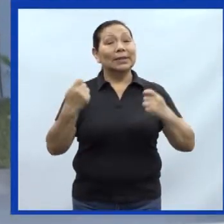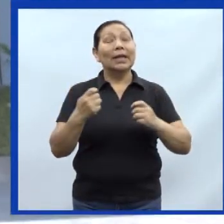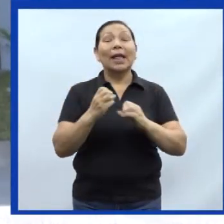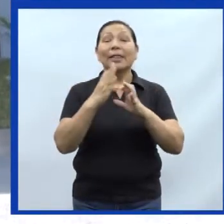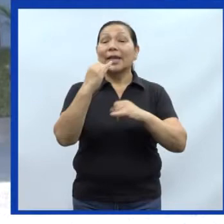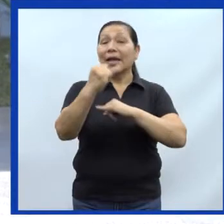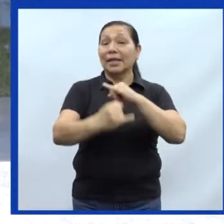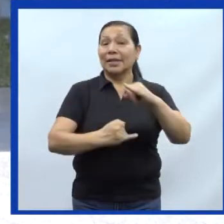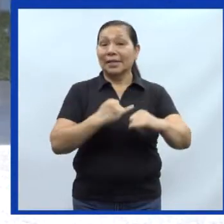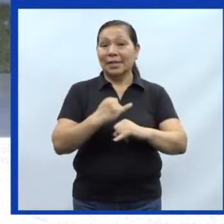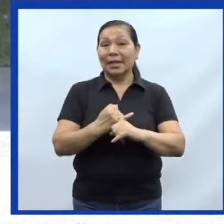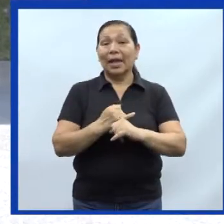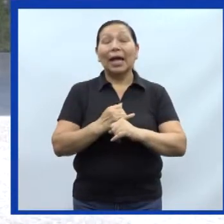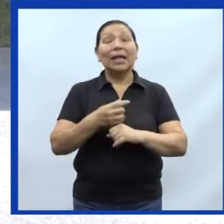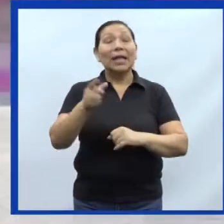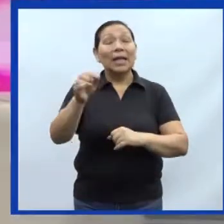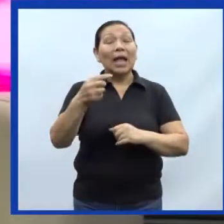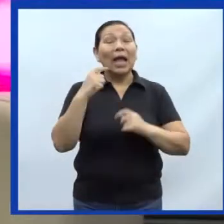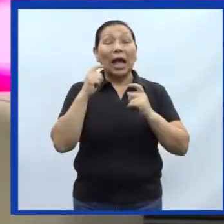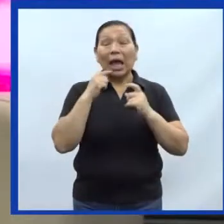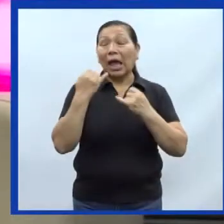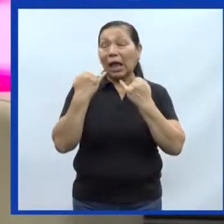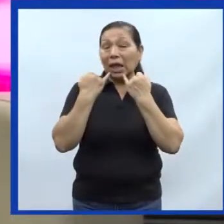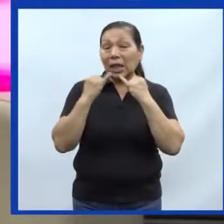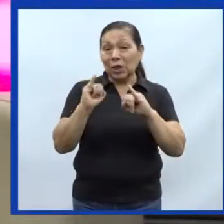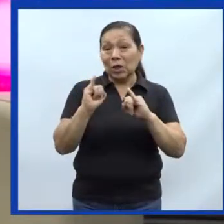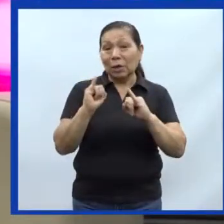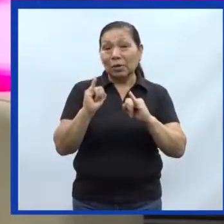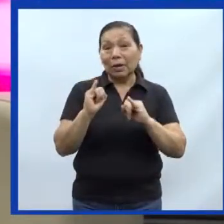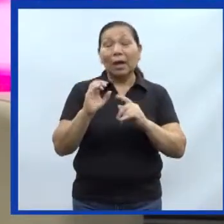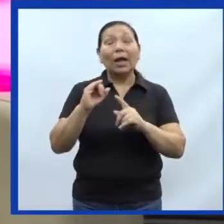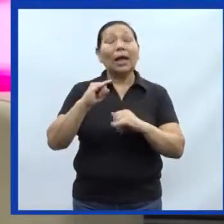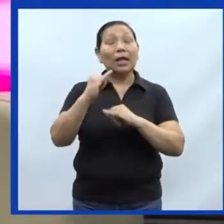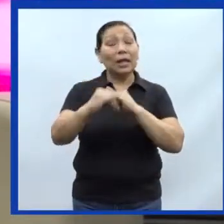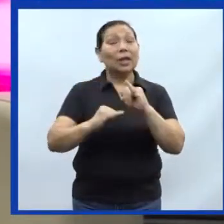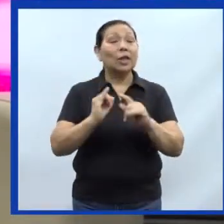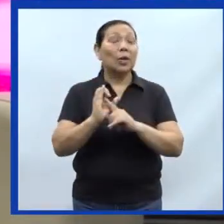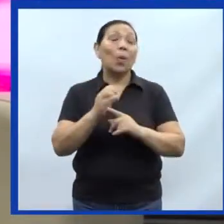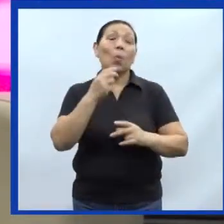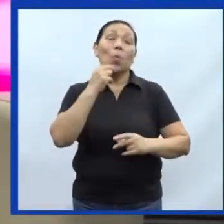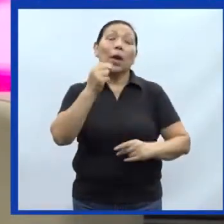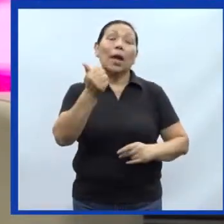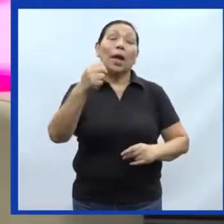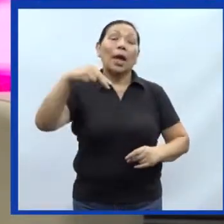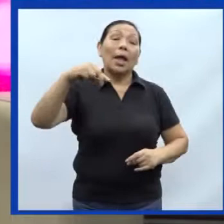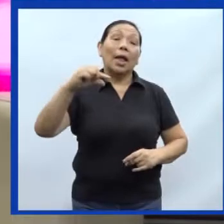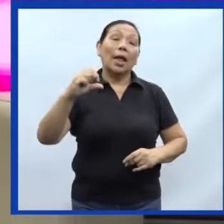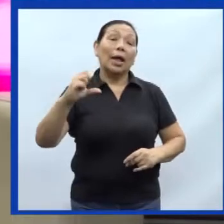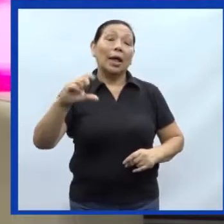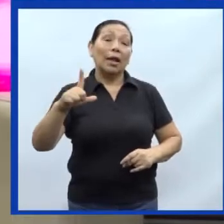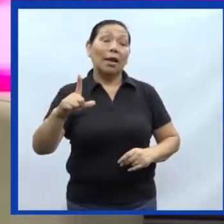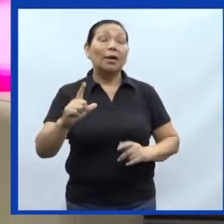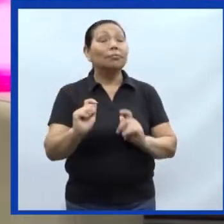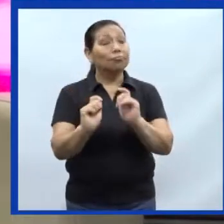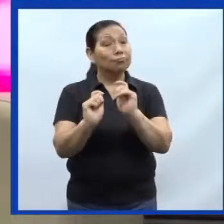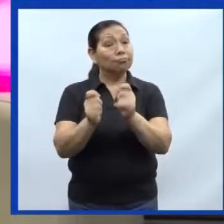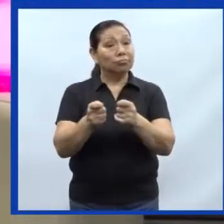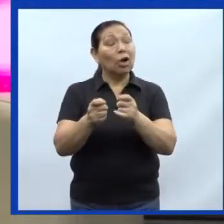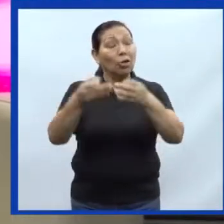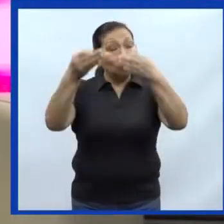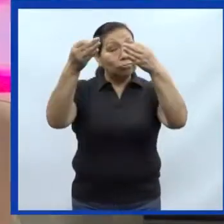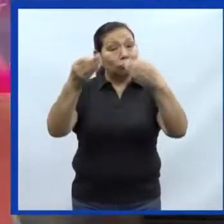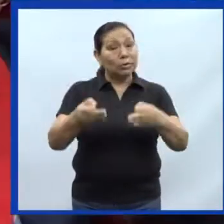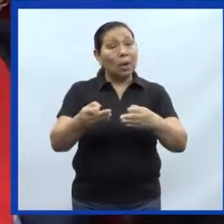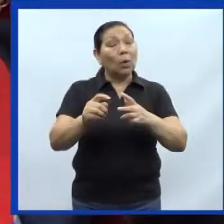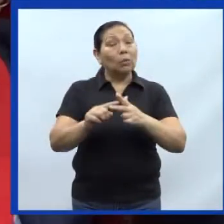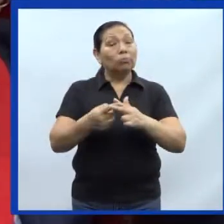Día Internacional de la Lengua Materna, la viceministra de Interculturalidad, Ángela Acevedo Huertas, hizo el reconocimiento oficial